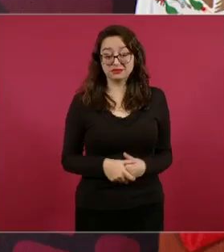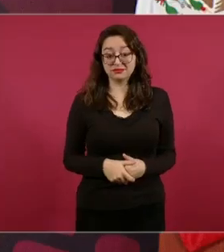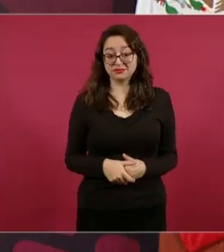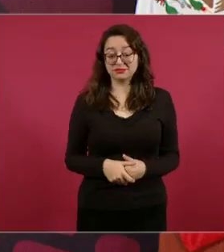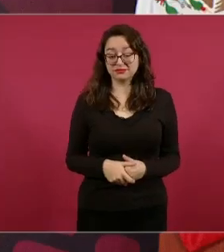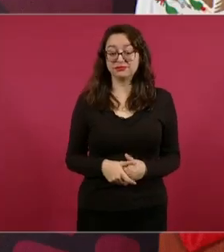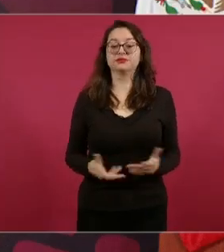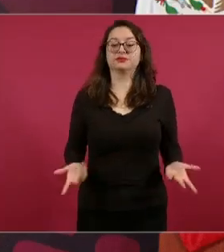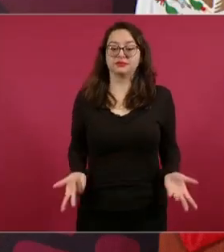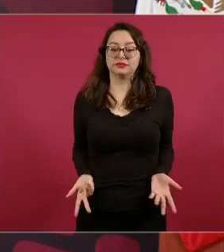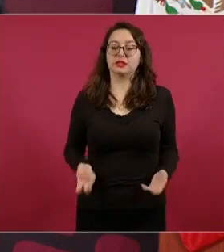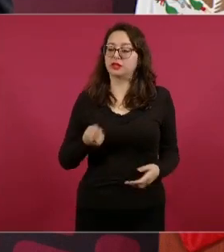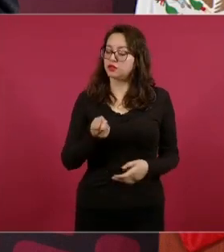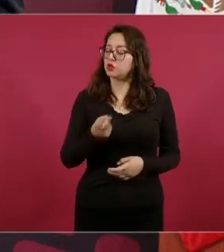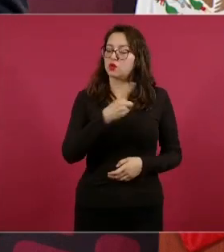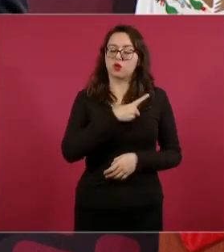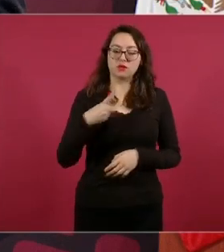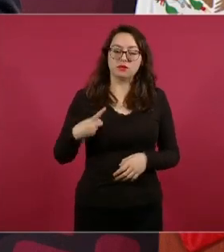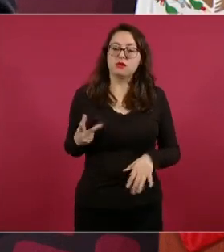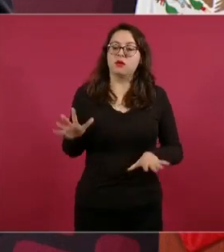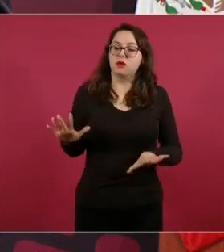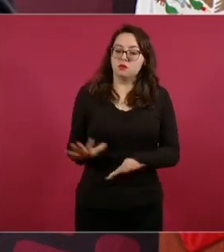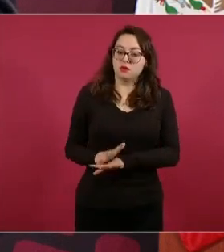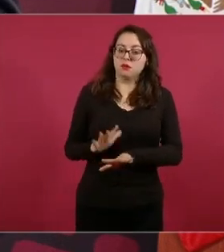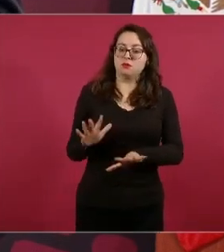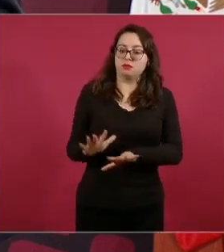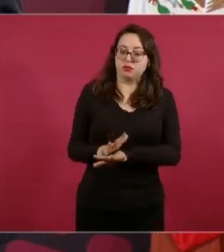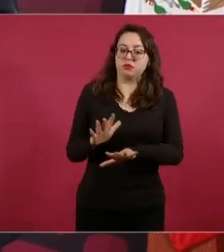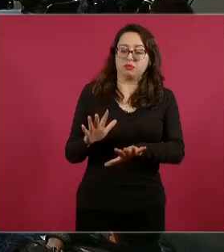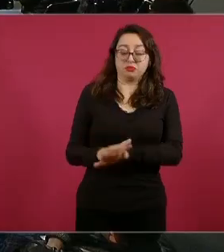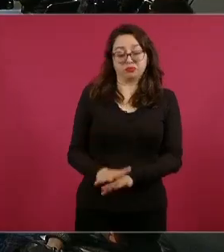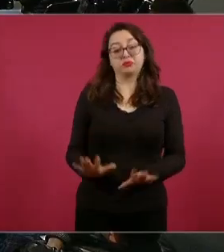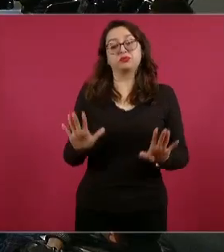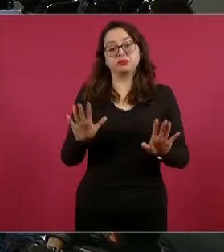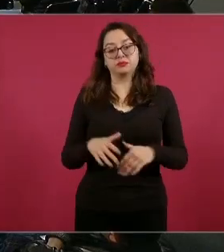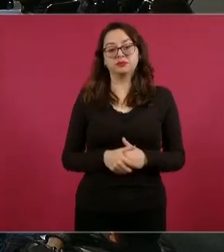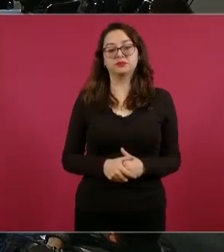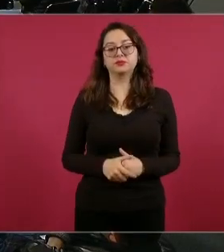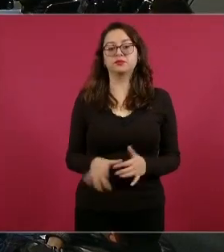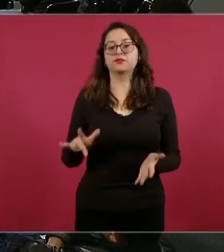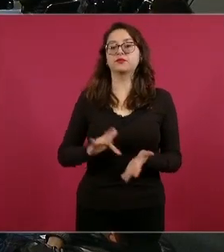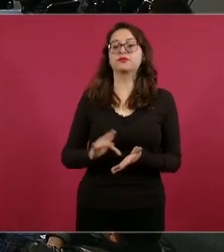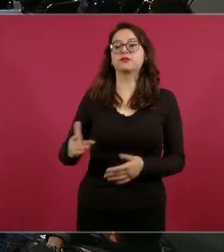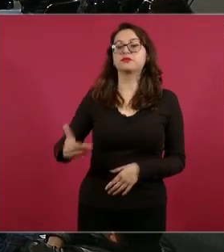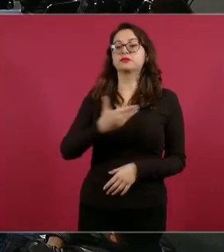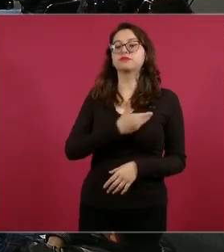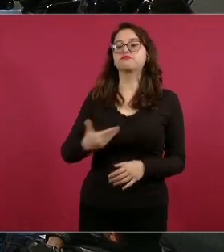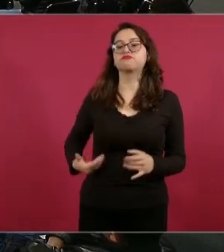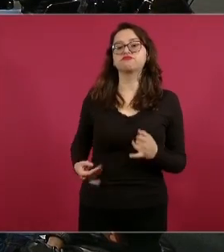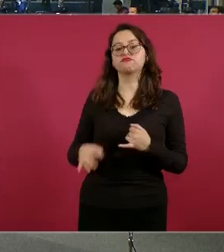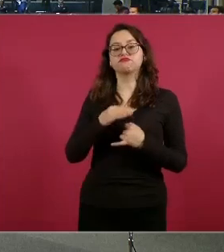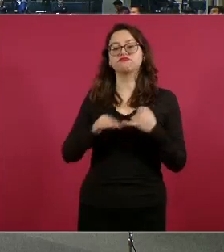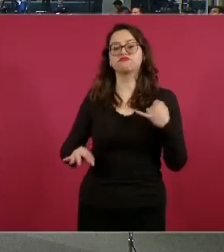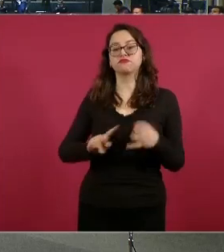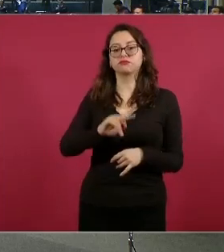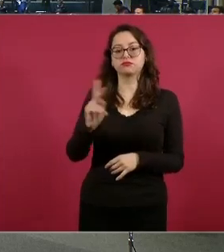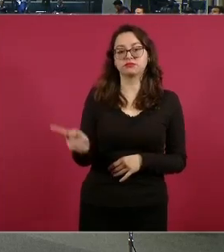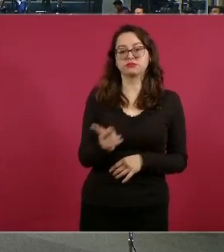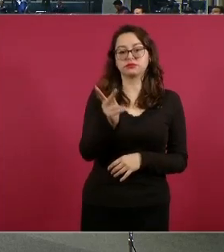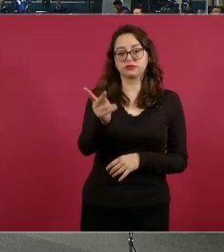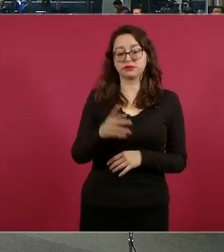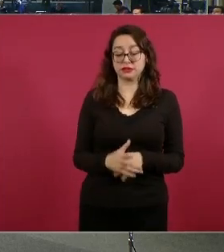Entonces, todo esto es lo que está cambiando ahora, ¿no? Para bien, pero bueno. Gracias, presidente. Y finalmente, en redes